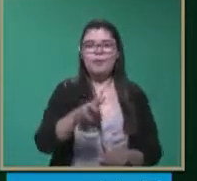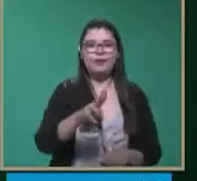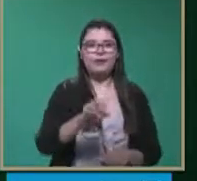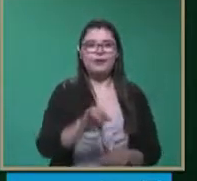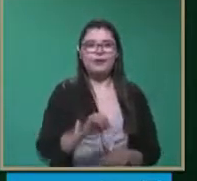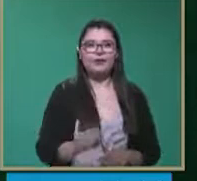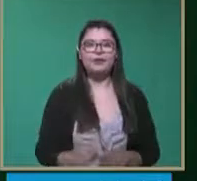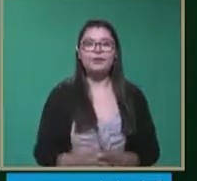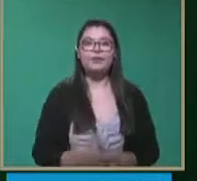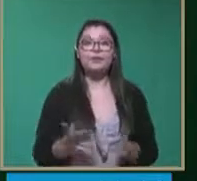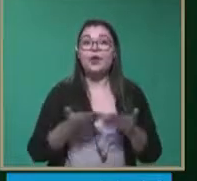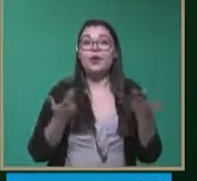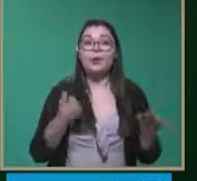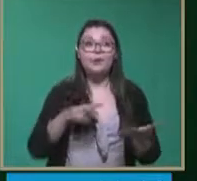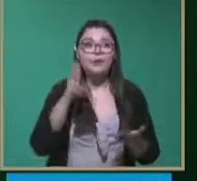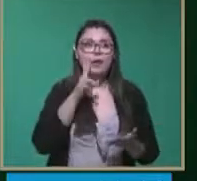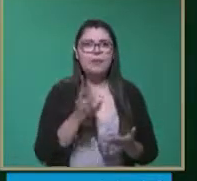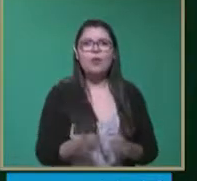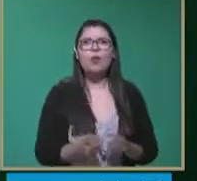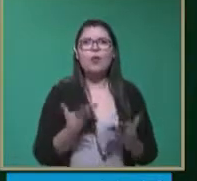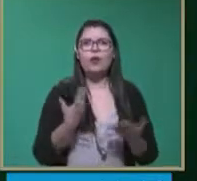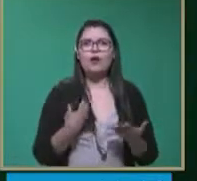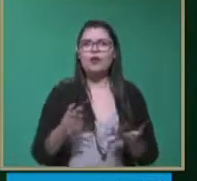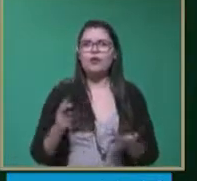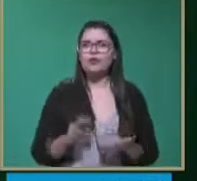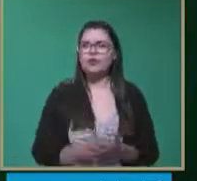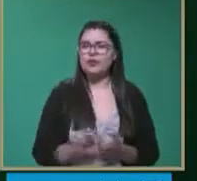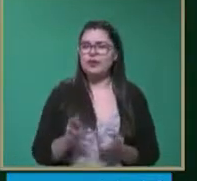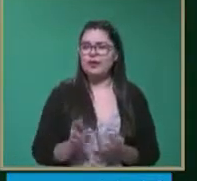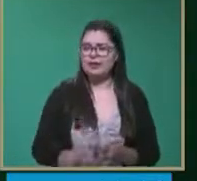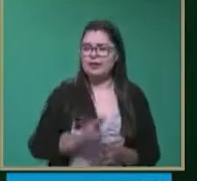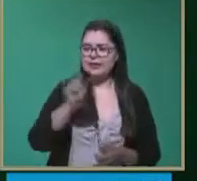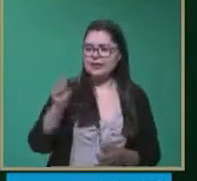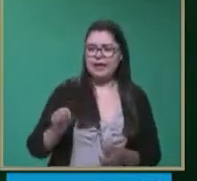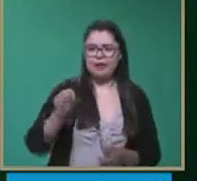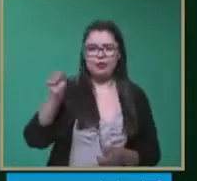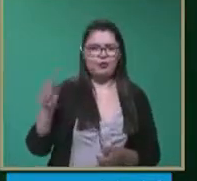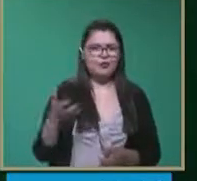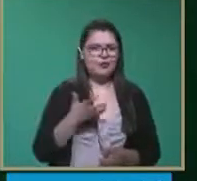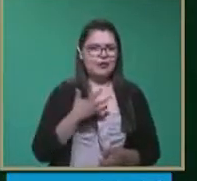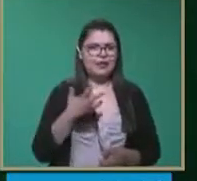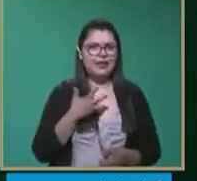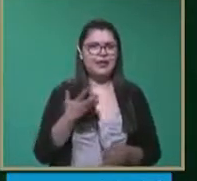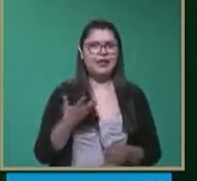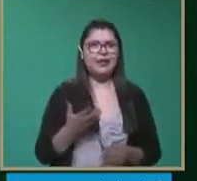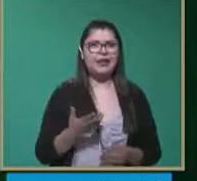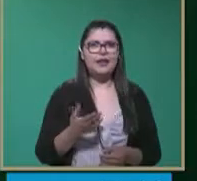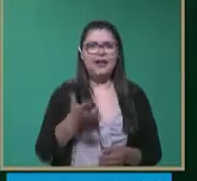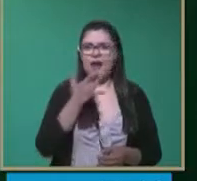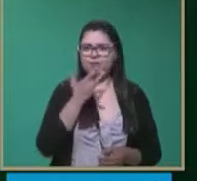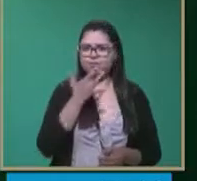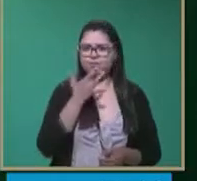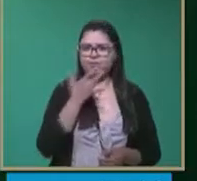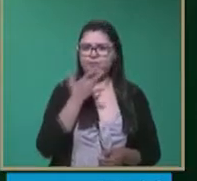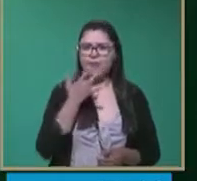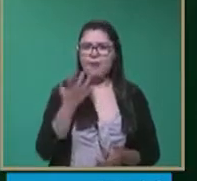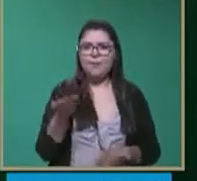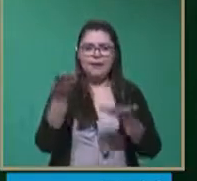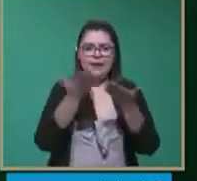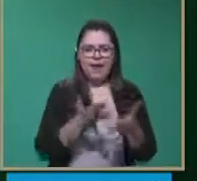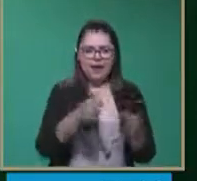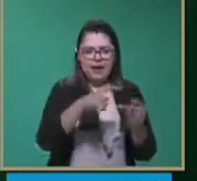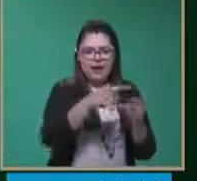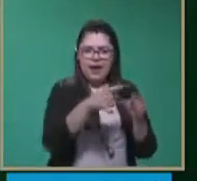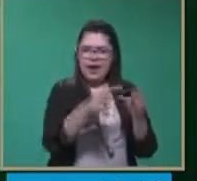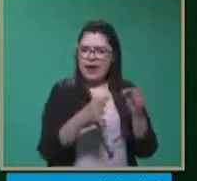tiene que dar la rana para llegar a la hoja. Pero ya se fijaron que la rana, ¿en qué número está? La rana está